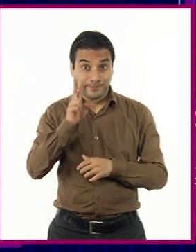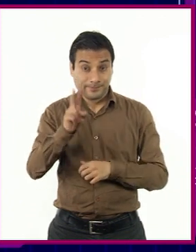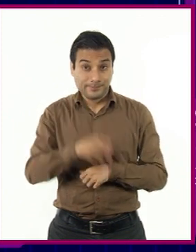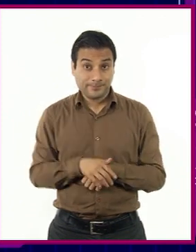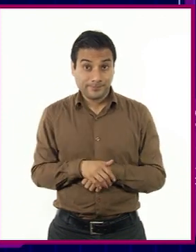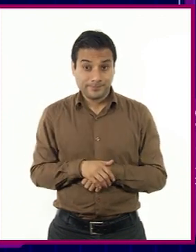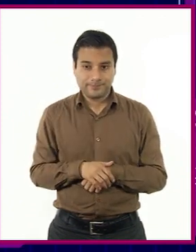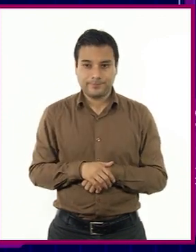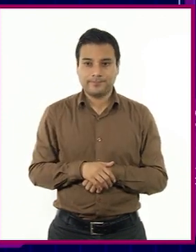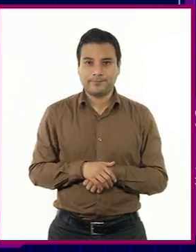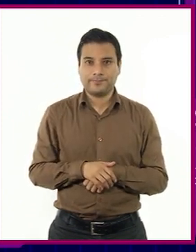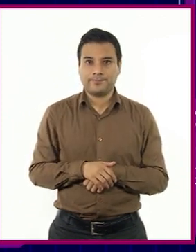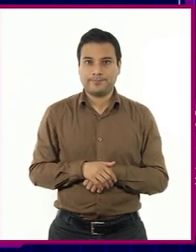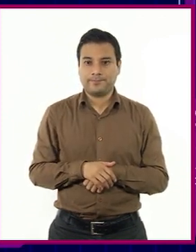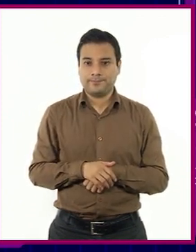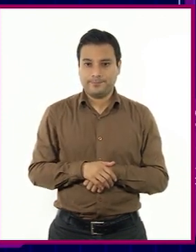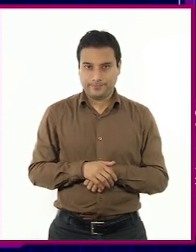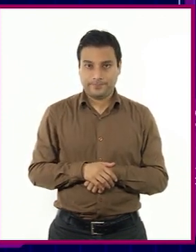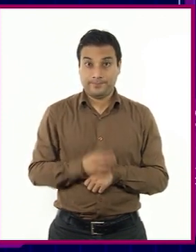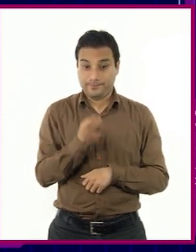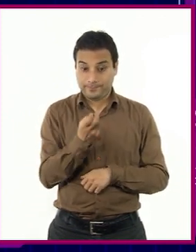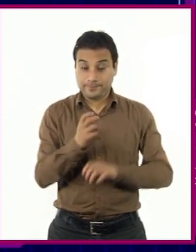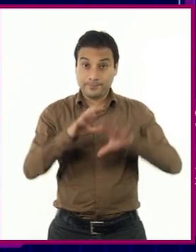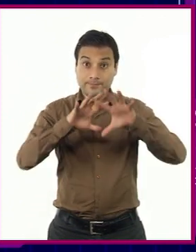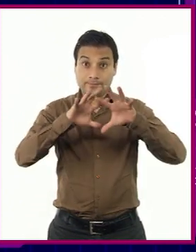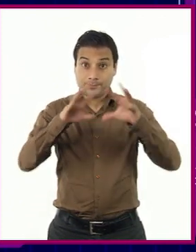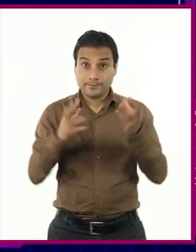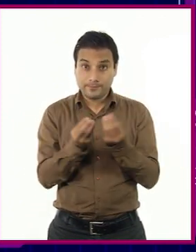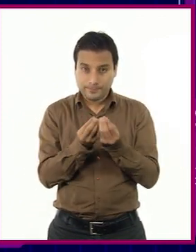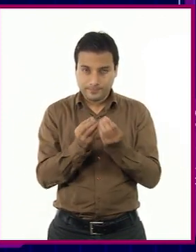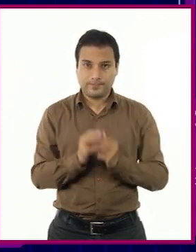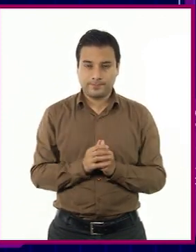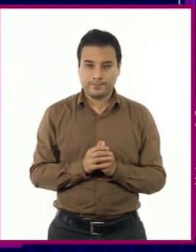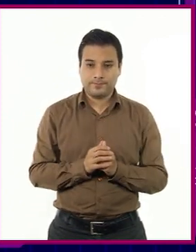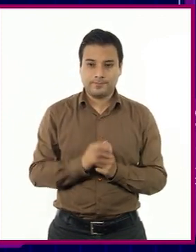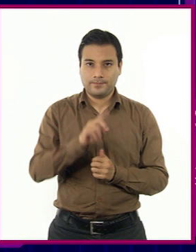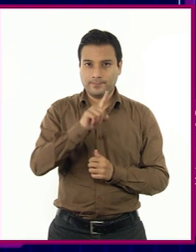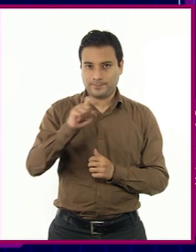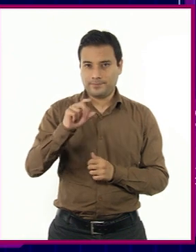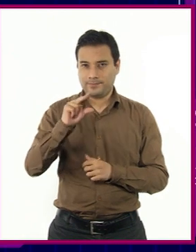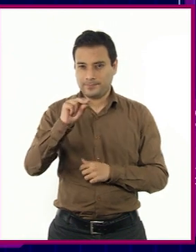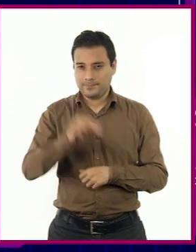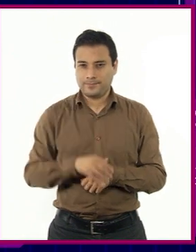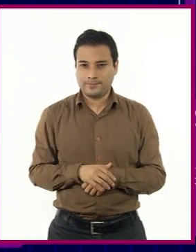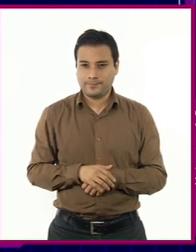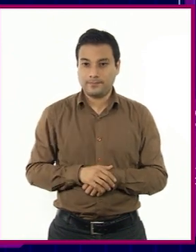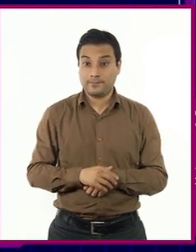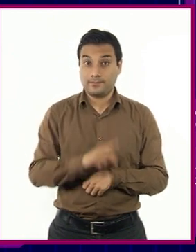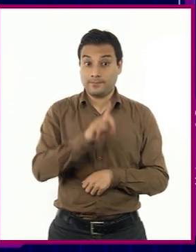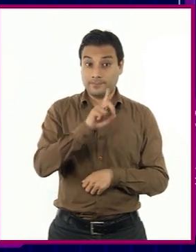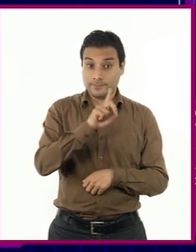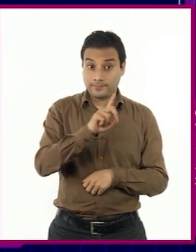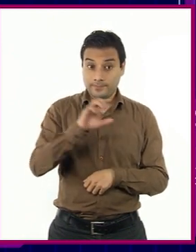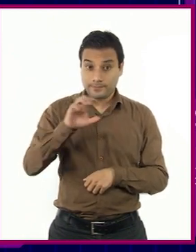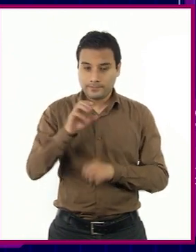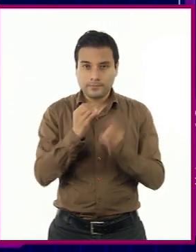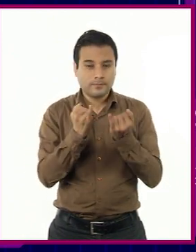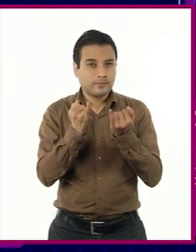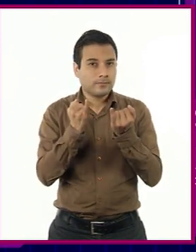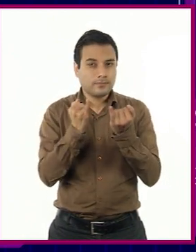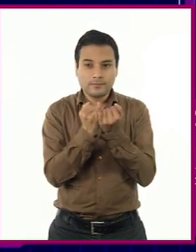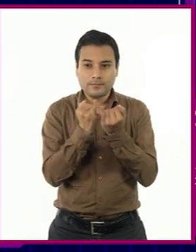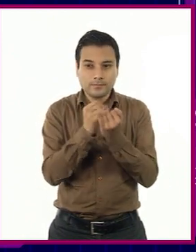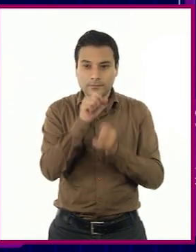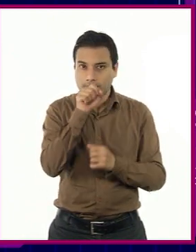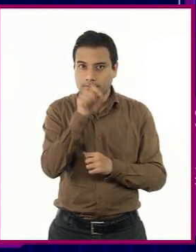encontrado, es igual al formado por el segmento DC, el vértice C y el segmento AC por